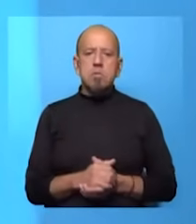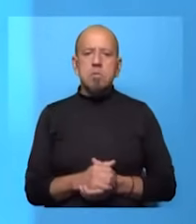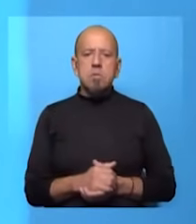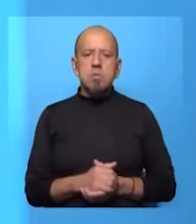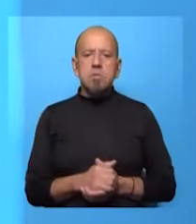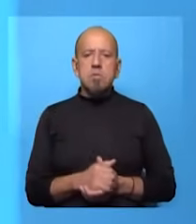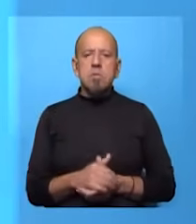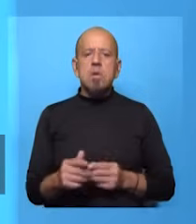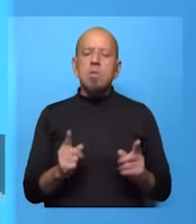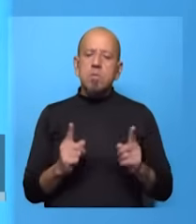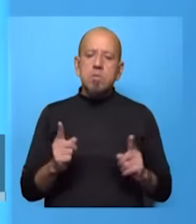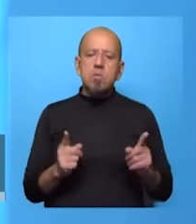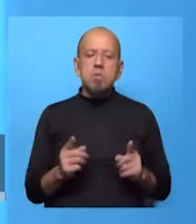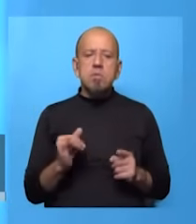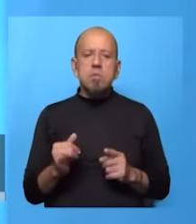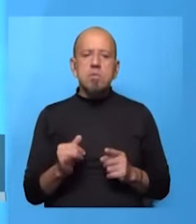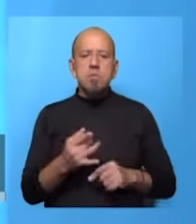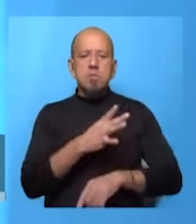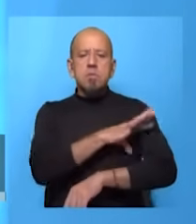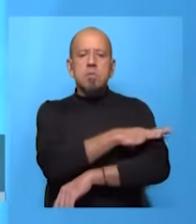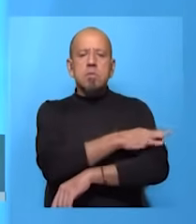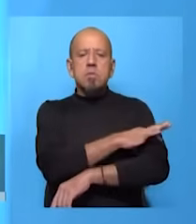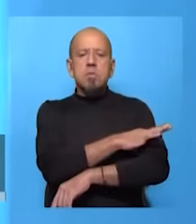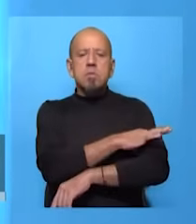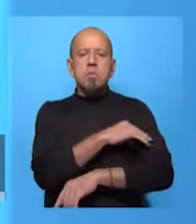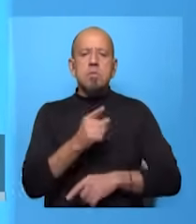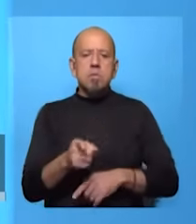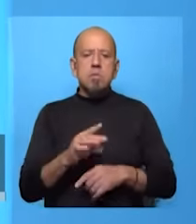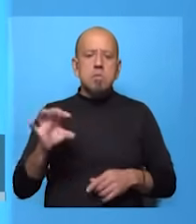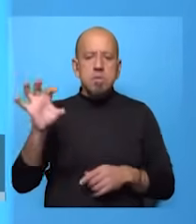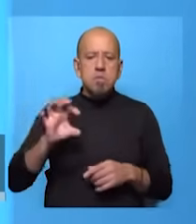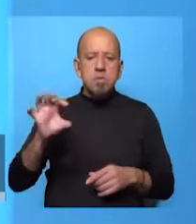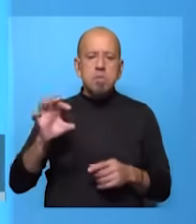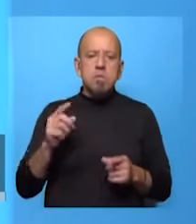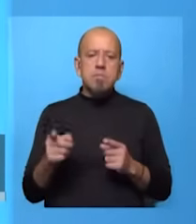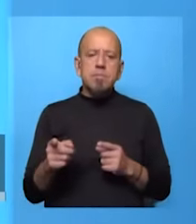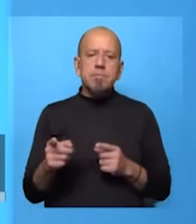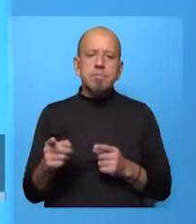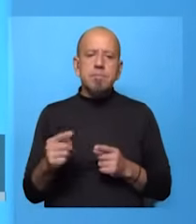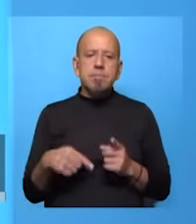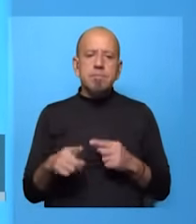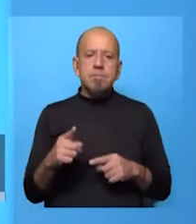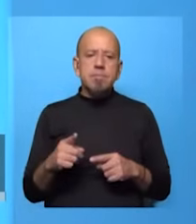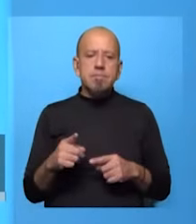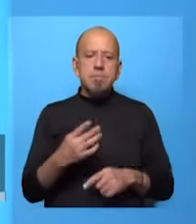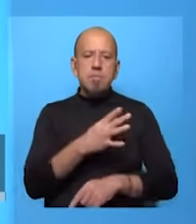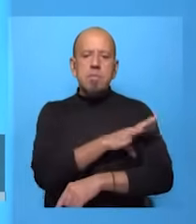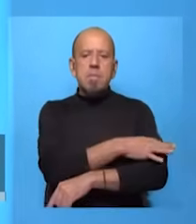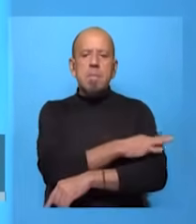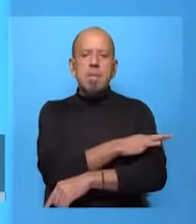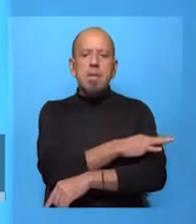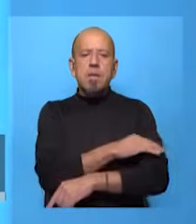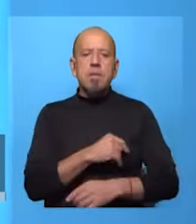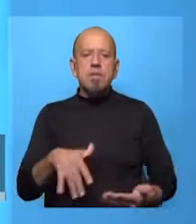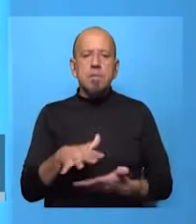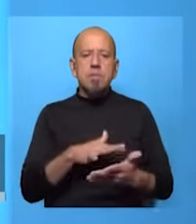leído eso orsi me va se van a enojar los del Cerro conmigo pero ors decidió largar su Campaña en un